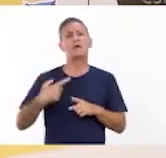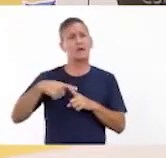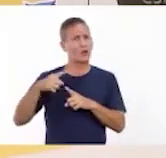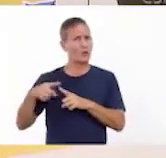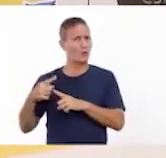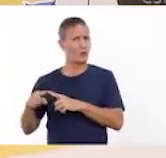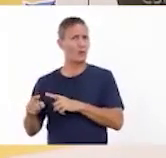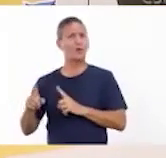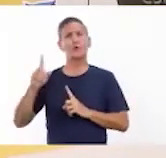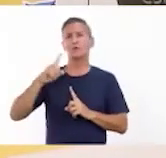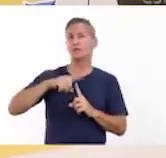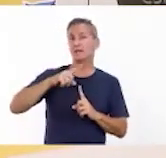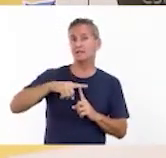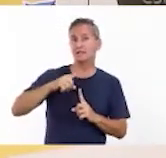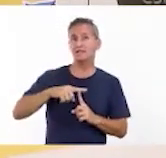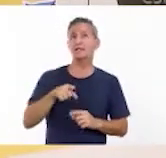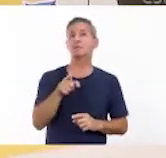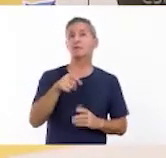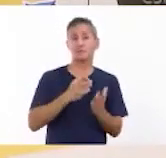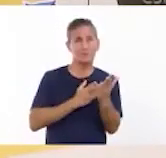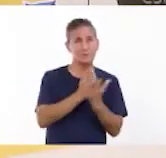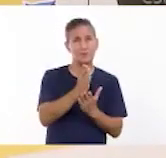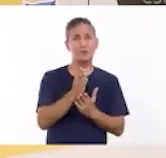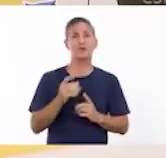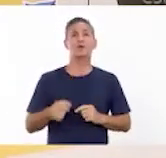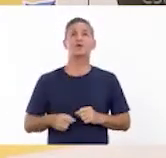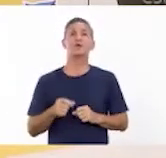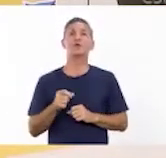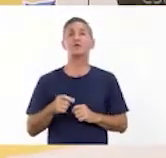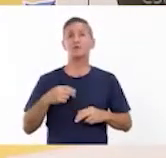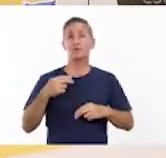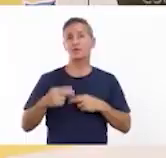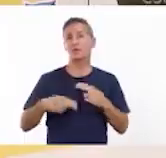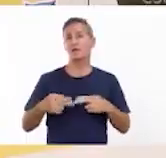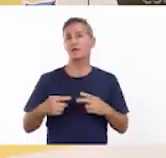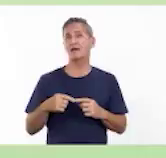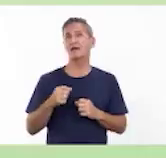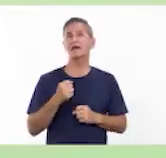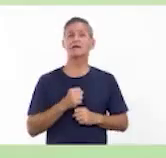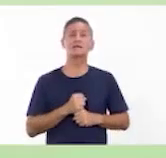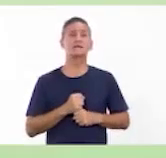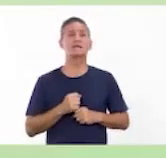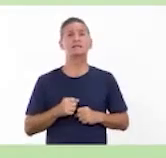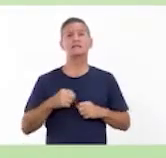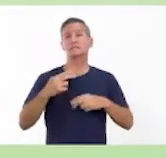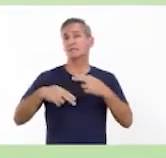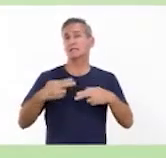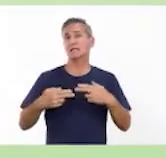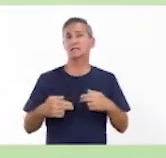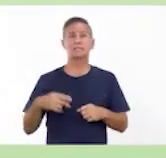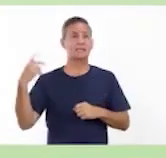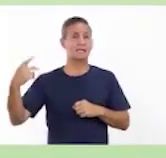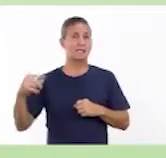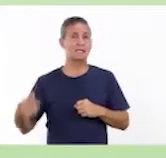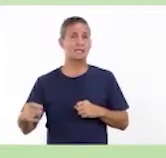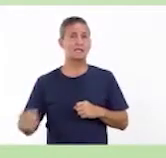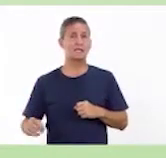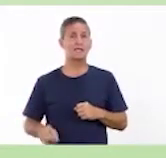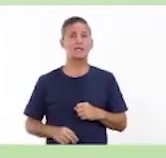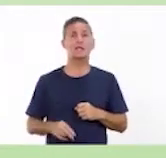otras actividades para que ustedes sigan trabajando. Tenemos que en la página 17 realizar el